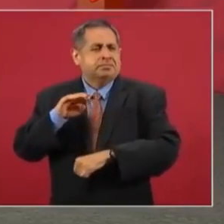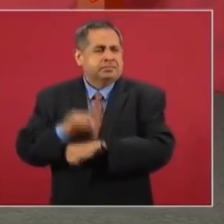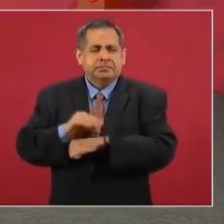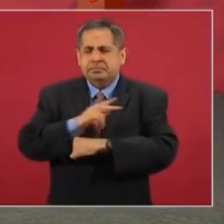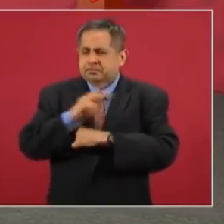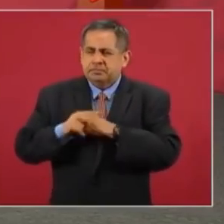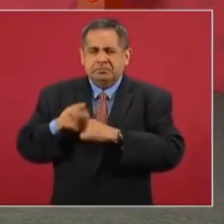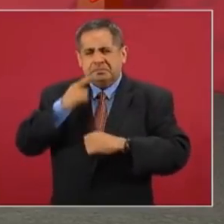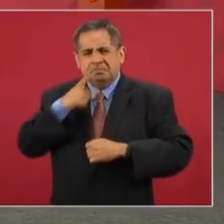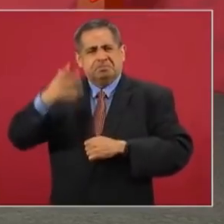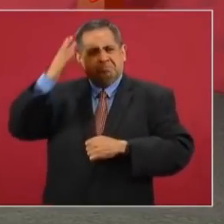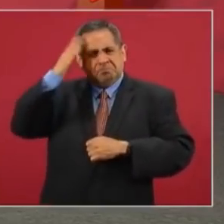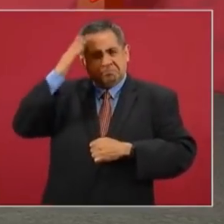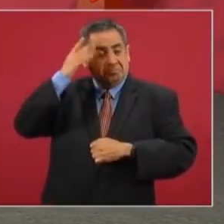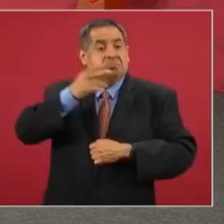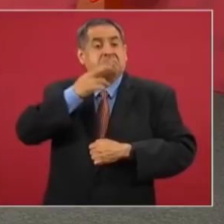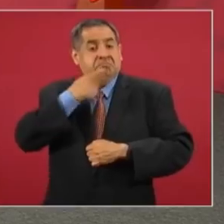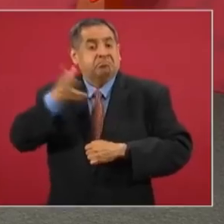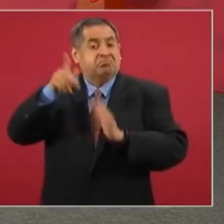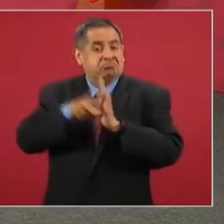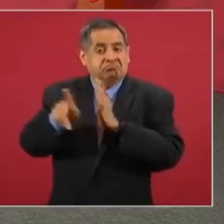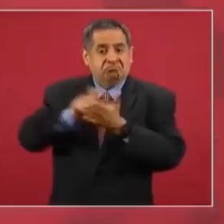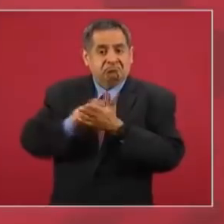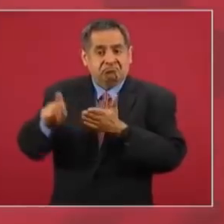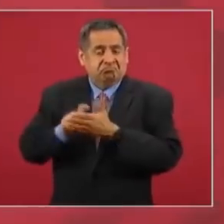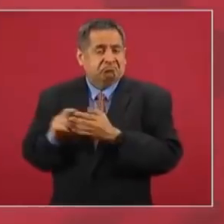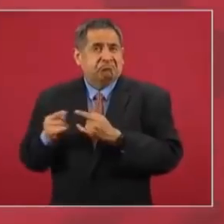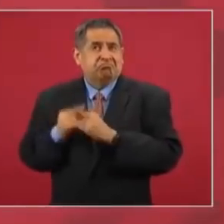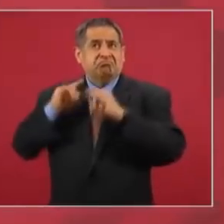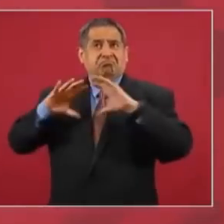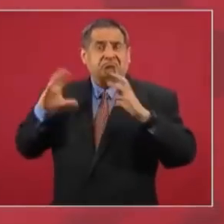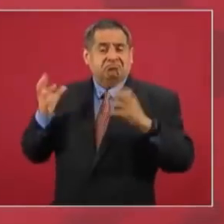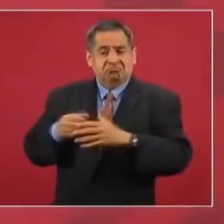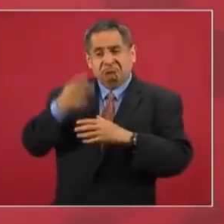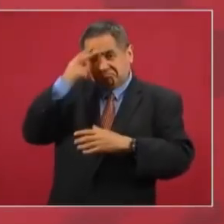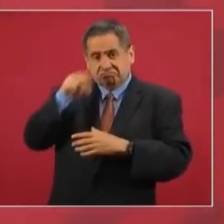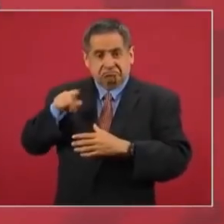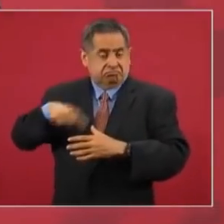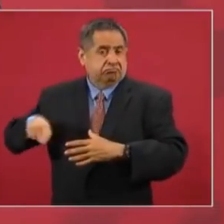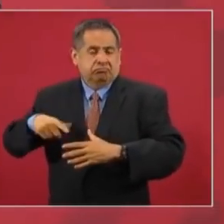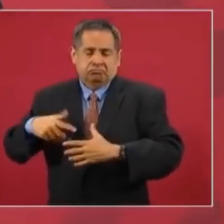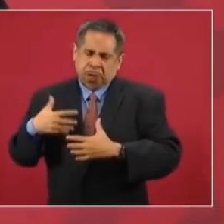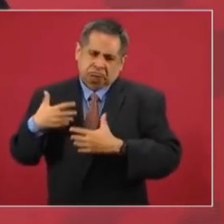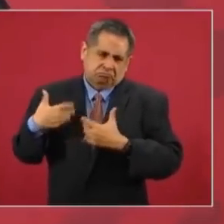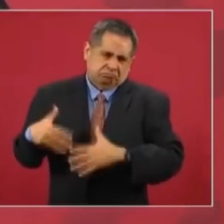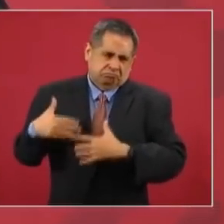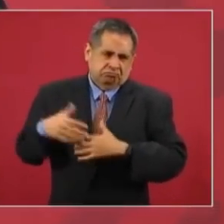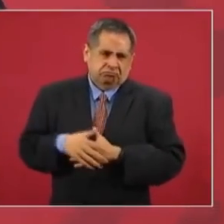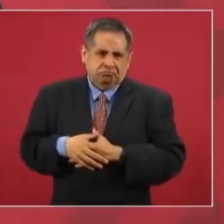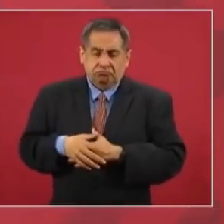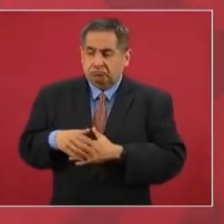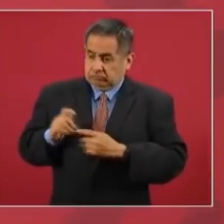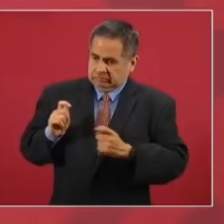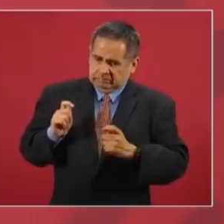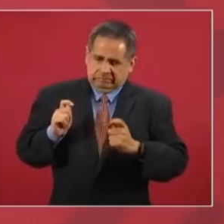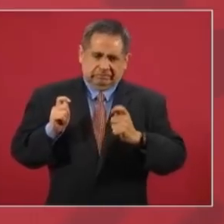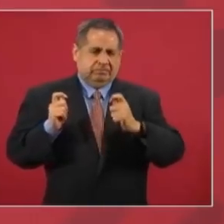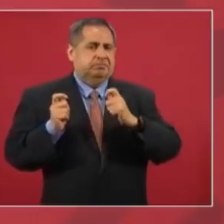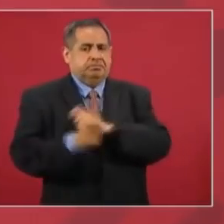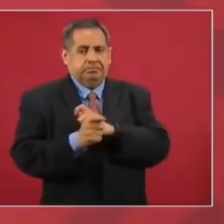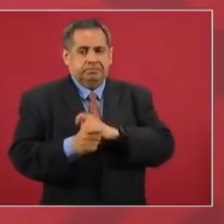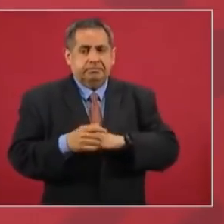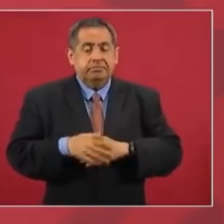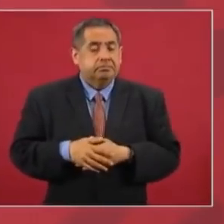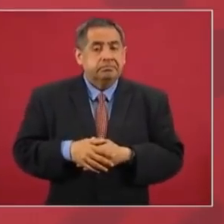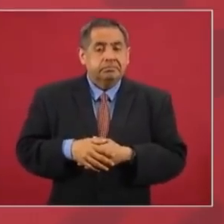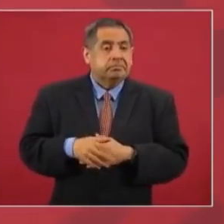dirigentes políticos, los mejores periodistas que han habido en toda la historia de México. Llevaron a cabo esta transformación, antes que